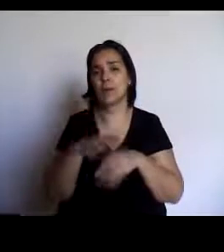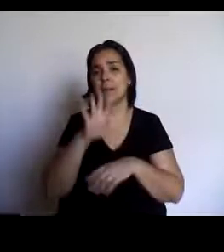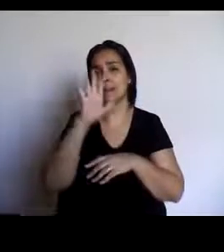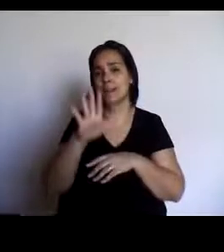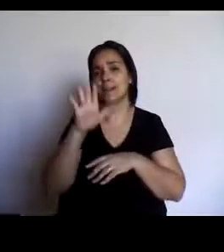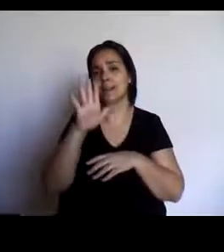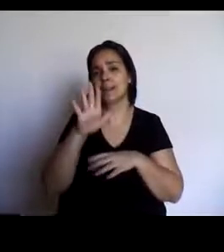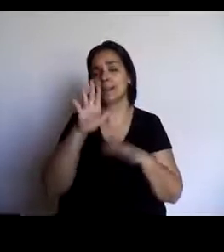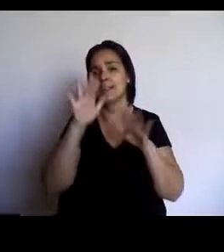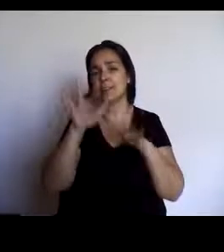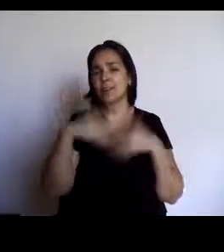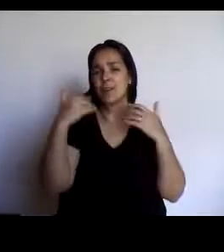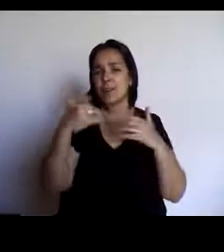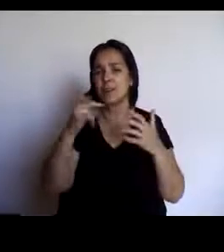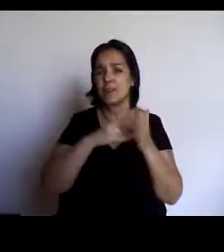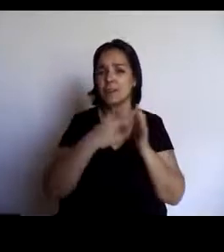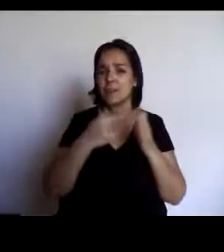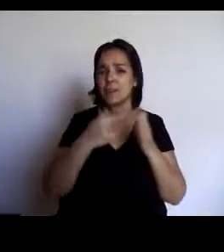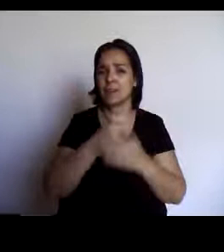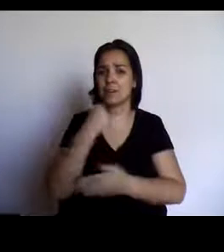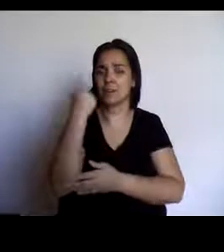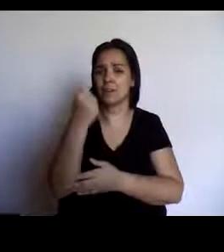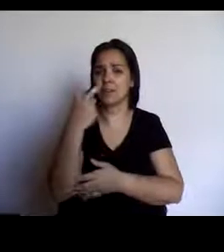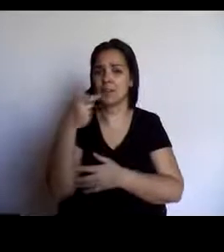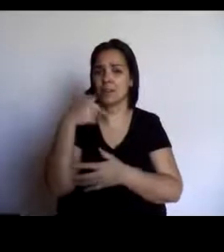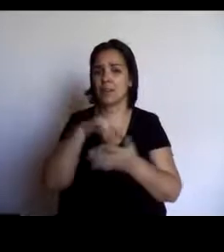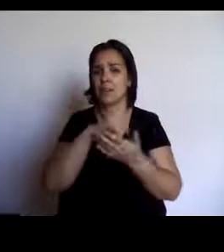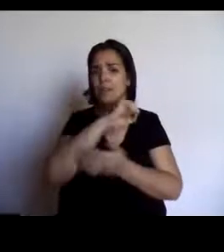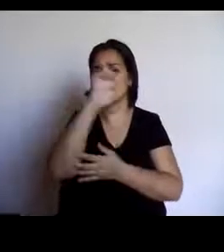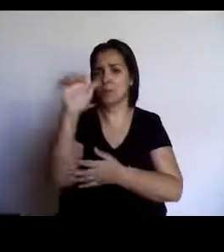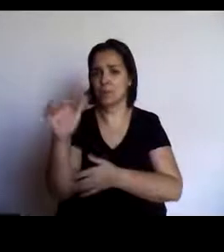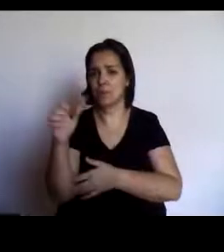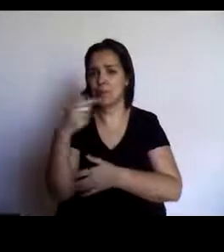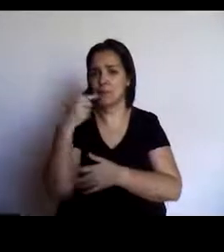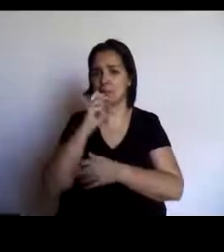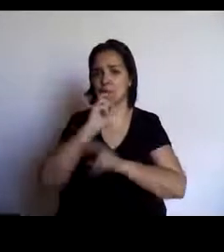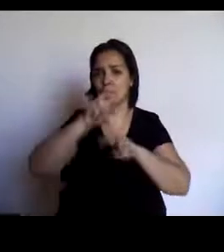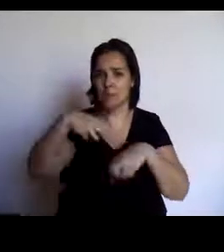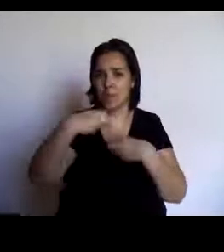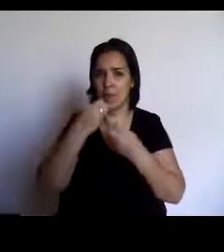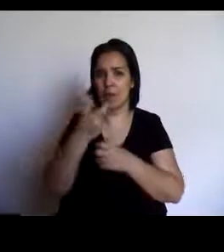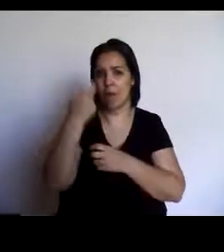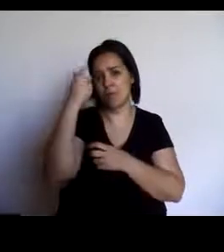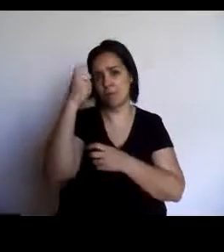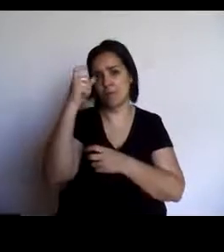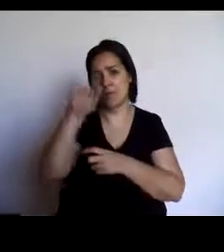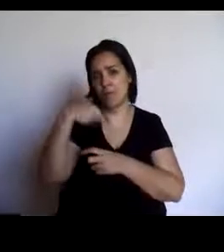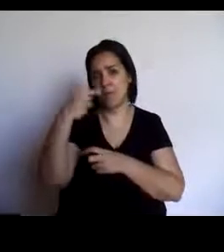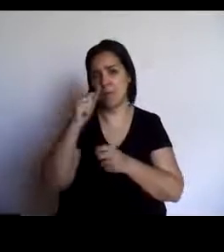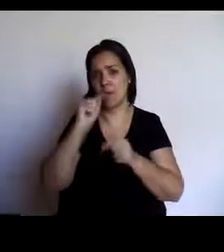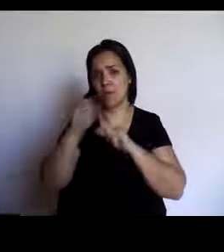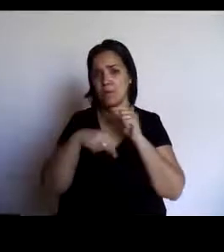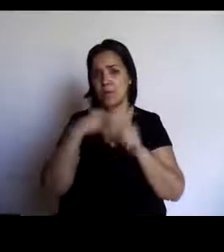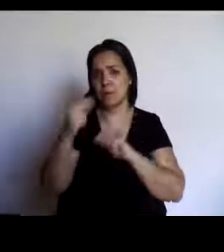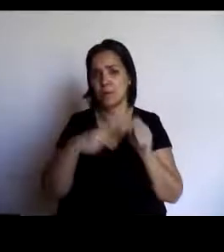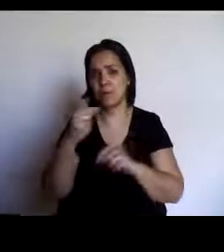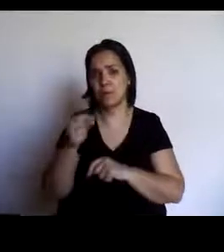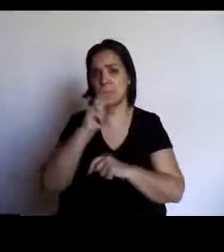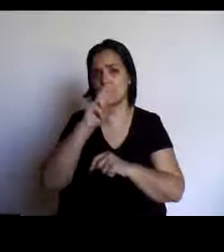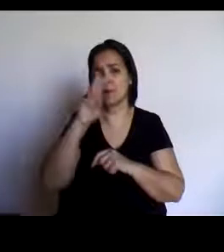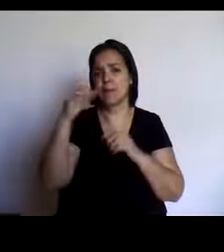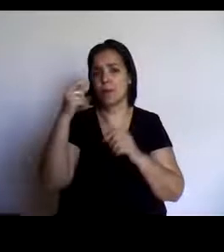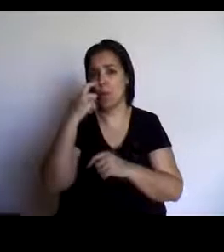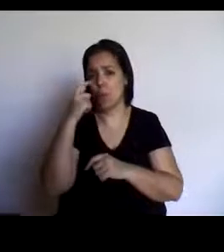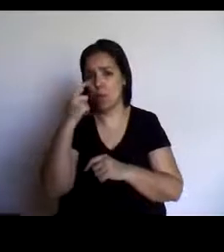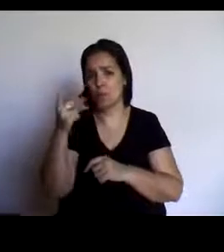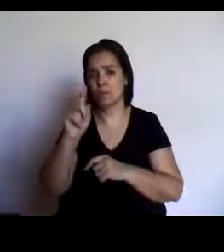las medidas de apoyo y el paquete de medidas de la Unión Europea para la recuperación de nuestros municipios tras la COVID-19, el día 25 de junio.